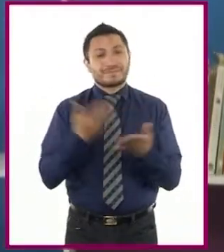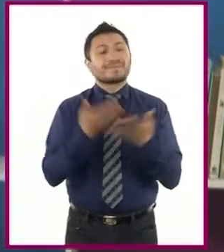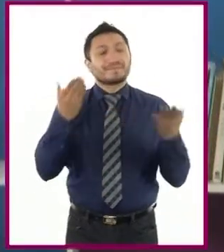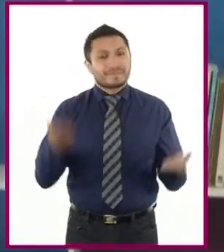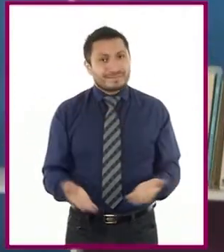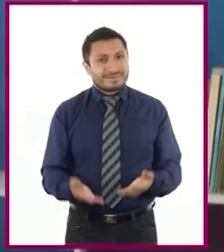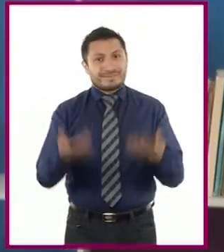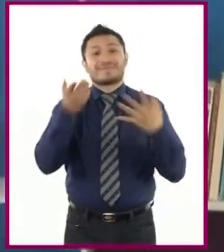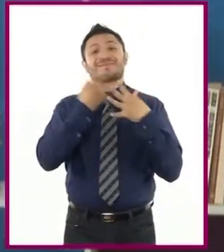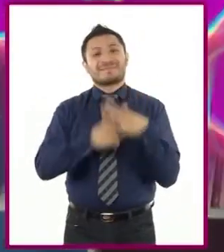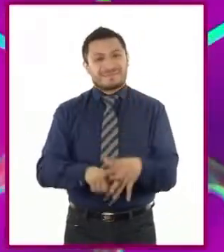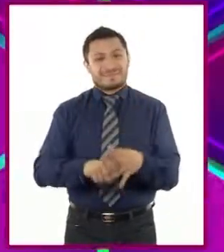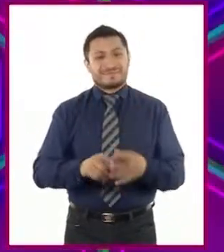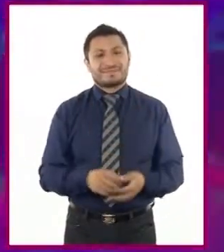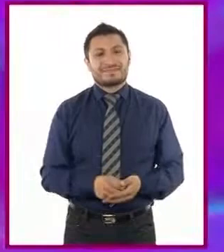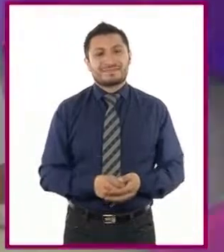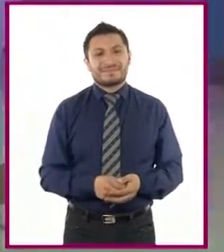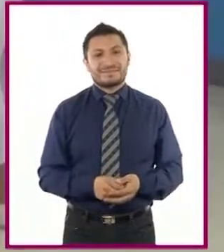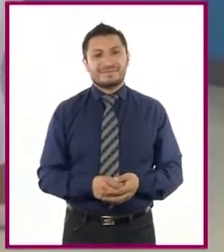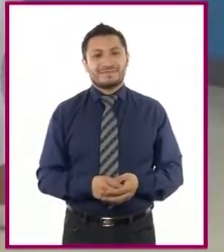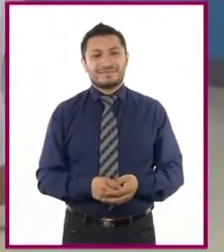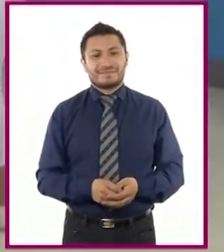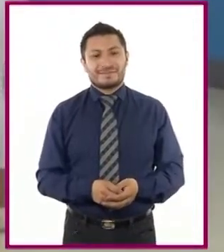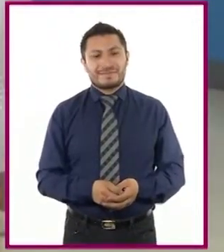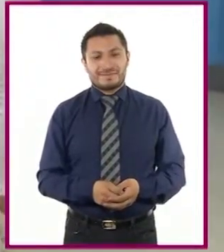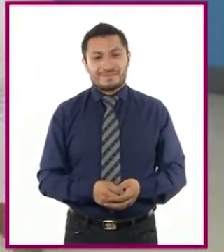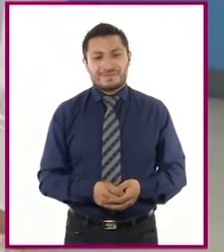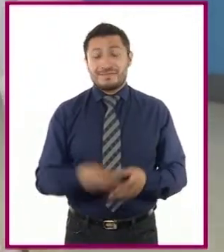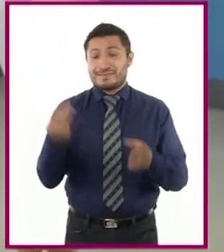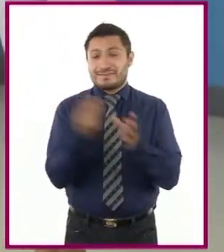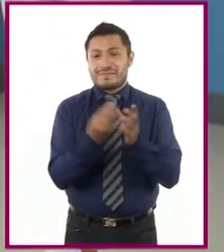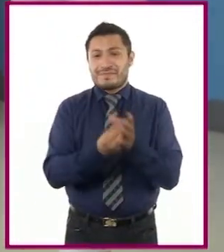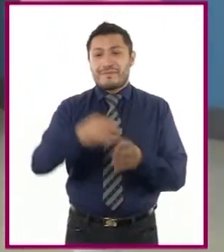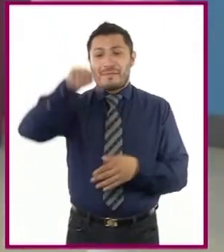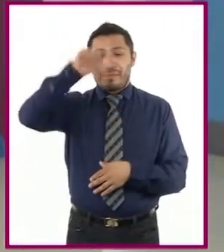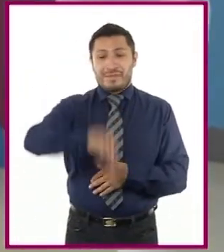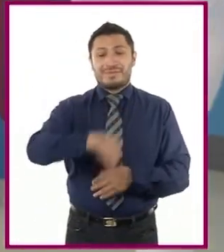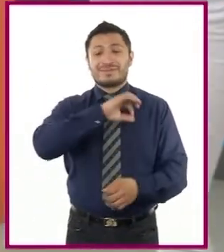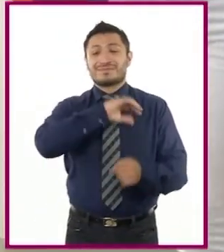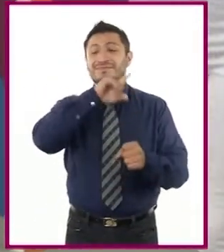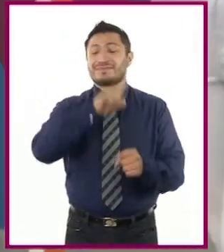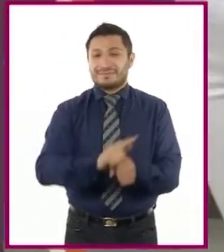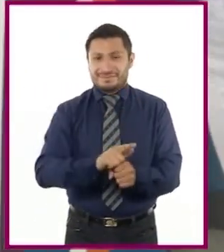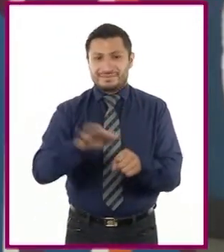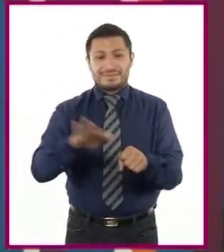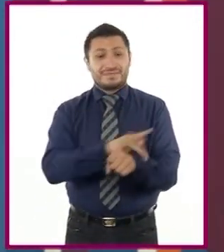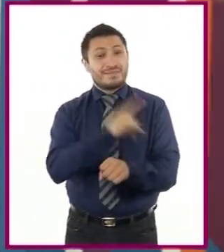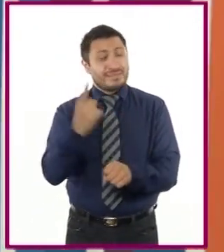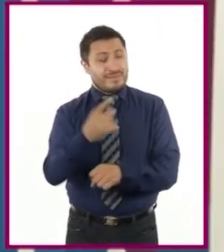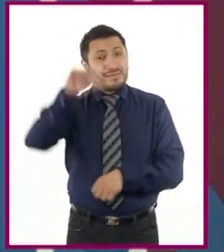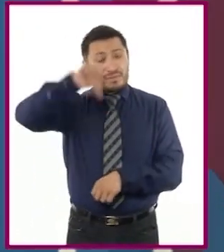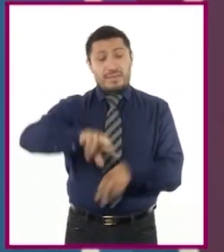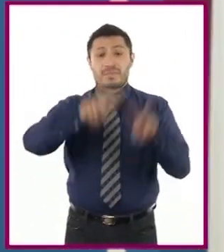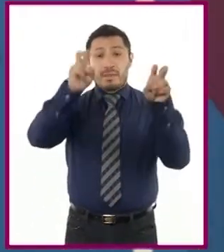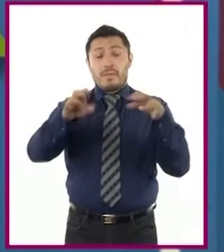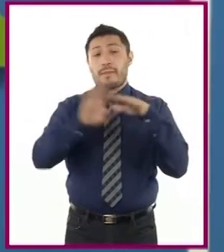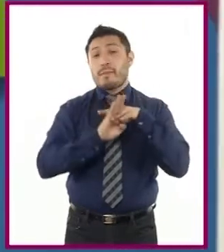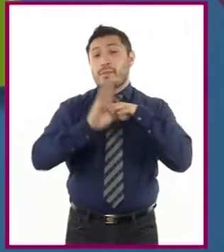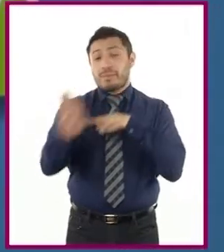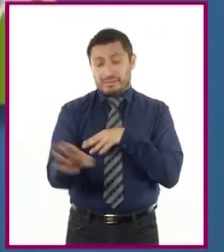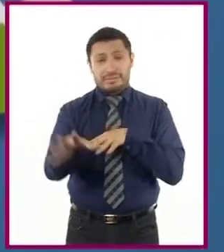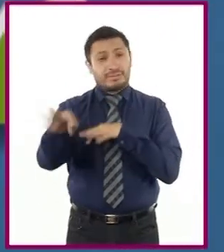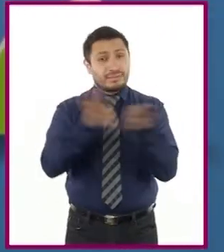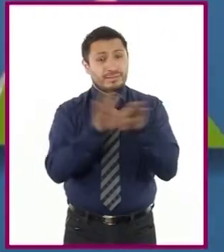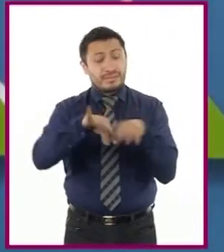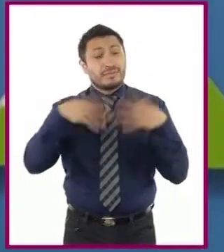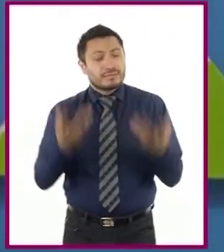sí, comencemos. La sesión de hoy es muy especial porque a partir del tema de migración vamos a